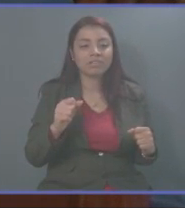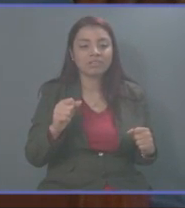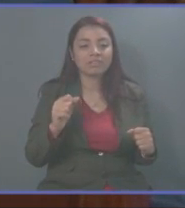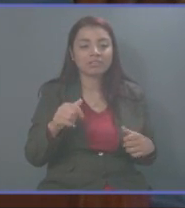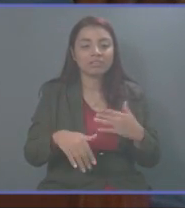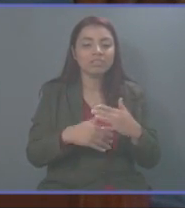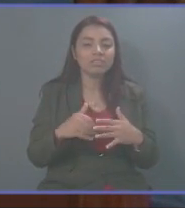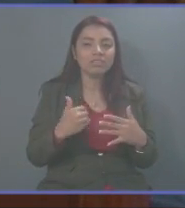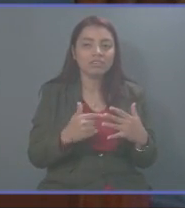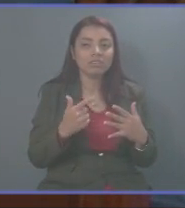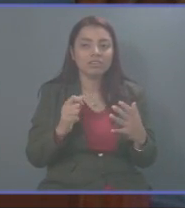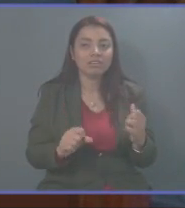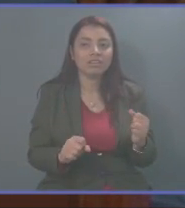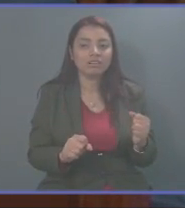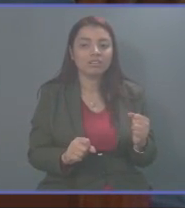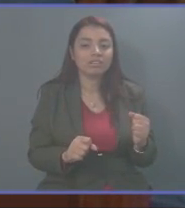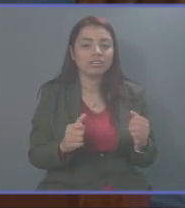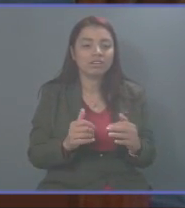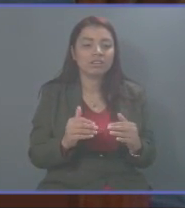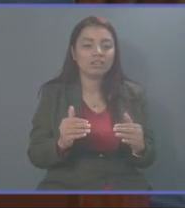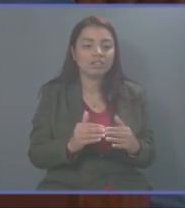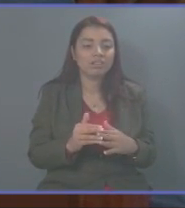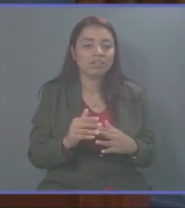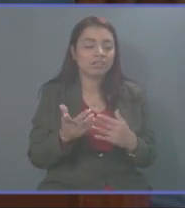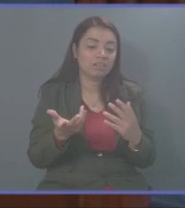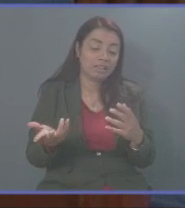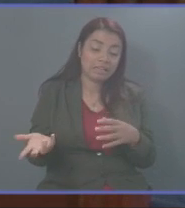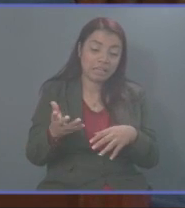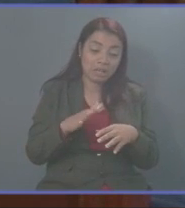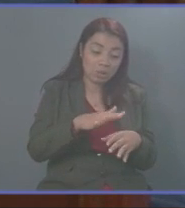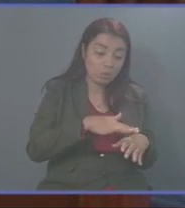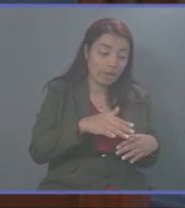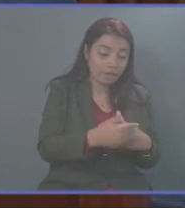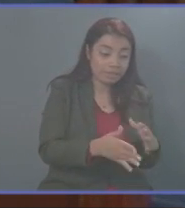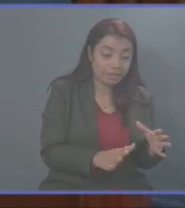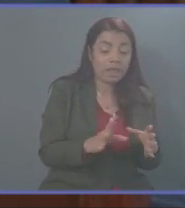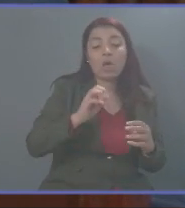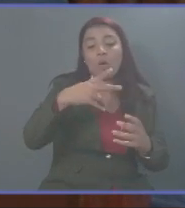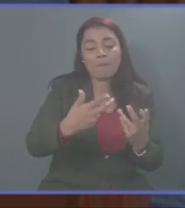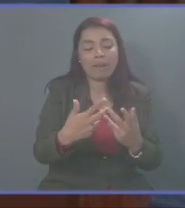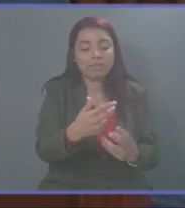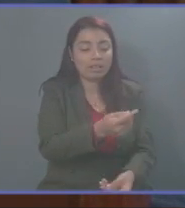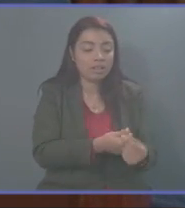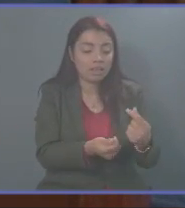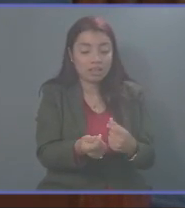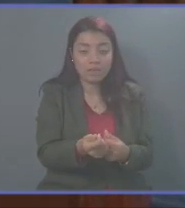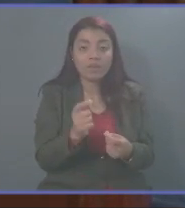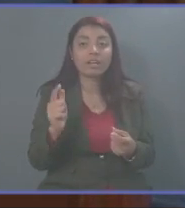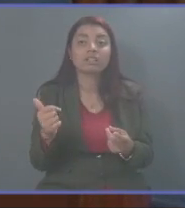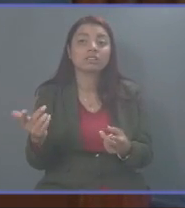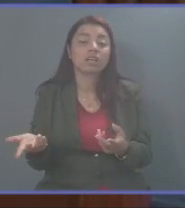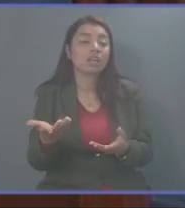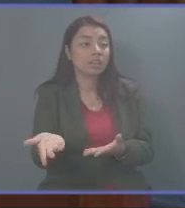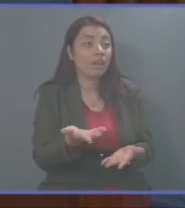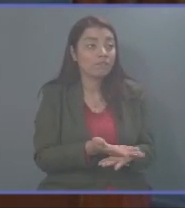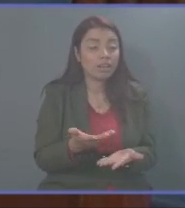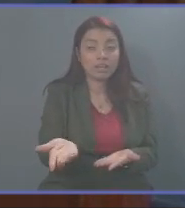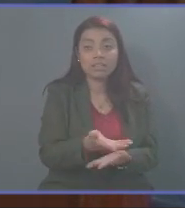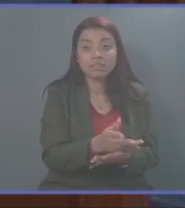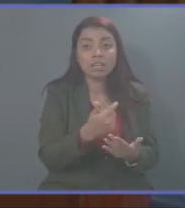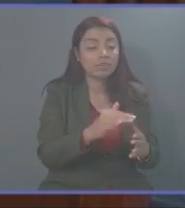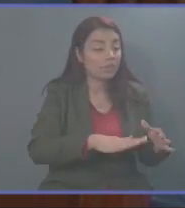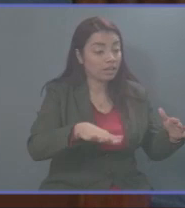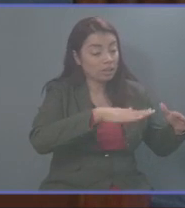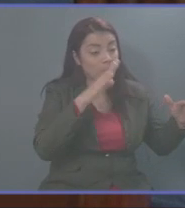de transporte de residuos, centros de acopio, plantas de transferencia, industrias de reciclaje o de valorización de residuos y rellenos sanitarios,